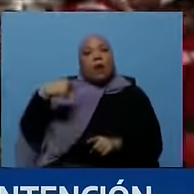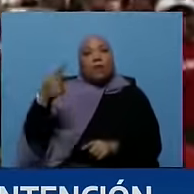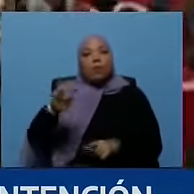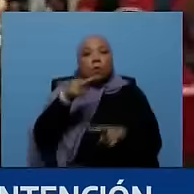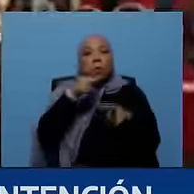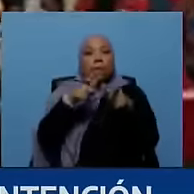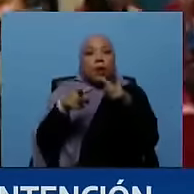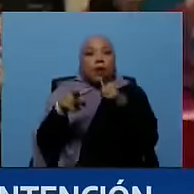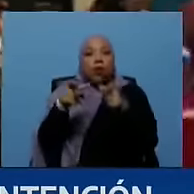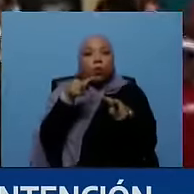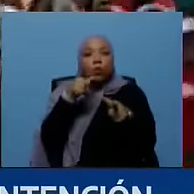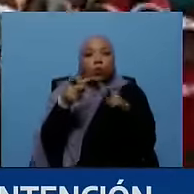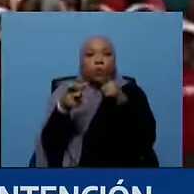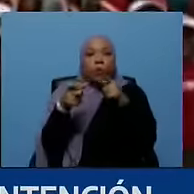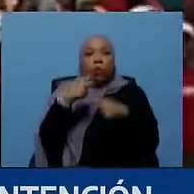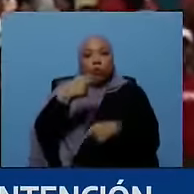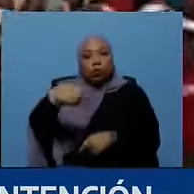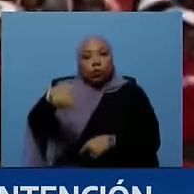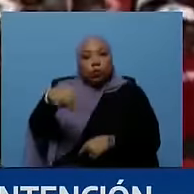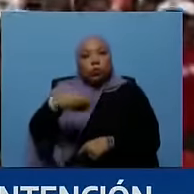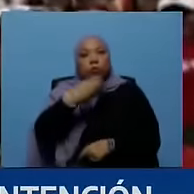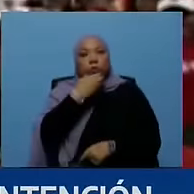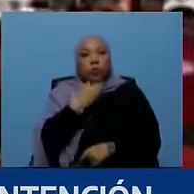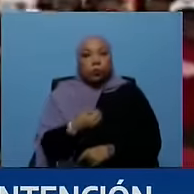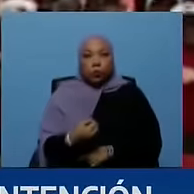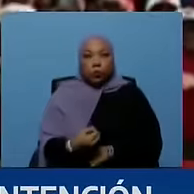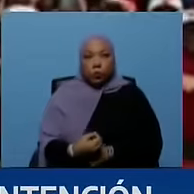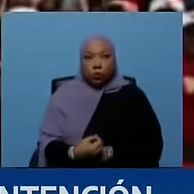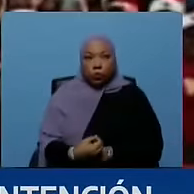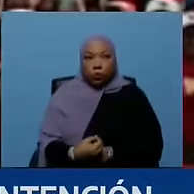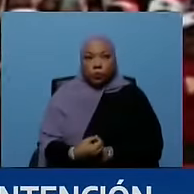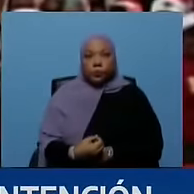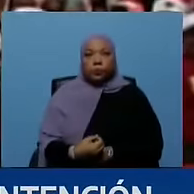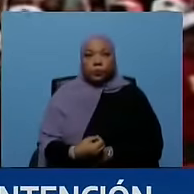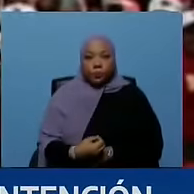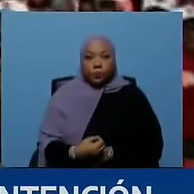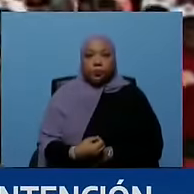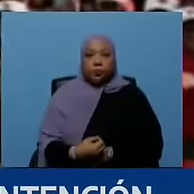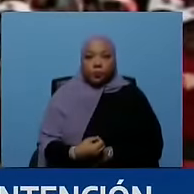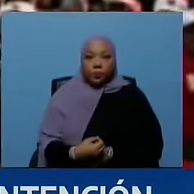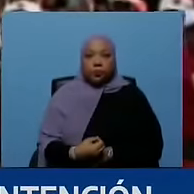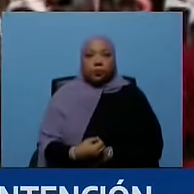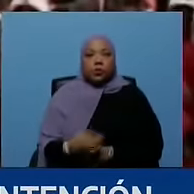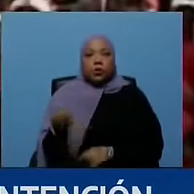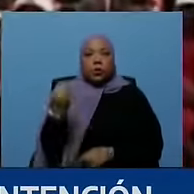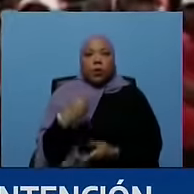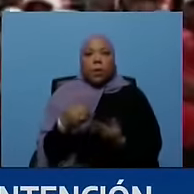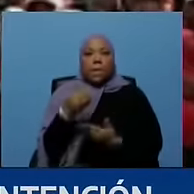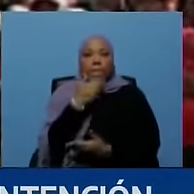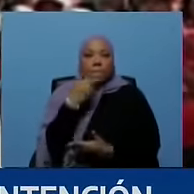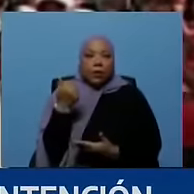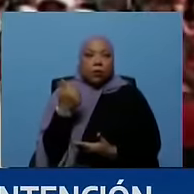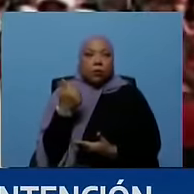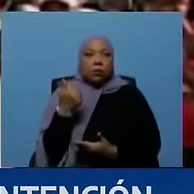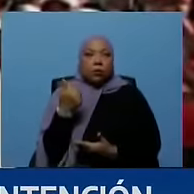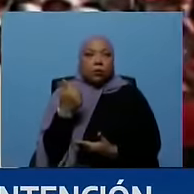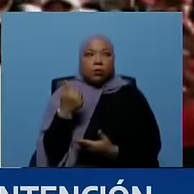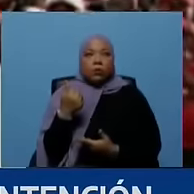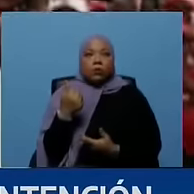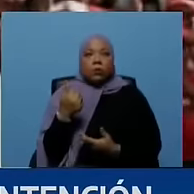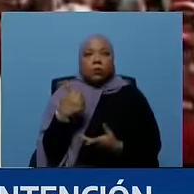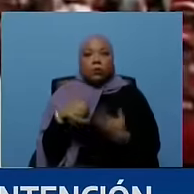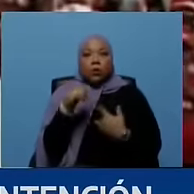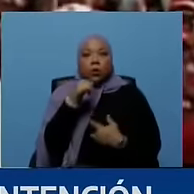consulta, noviembre, diciembre. ¿Verdad? mientras más para acá mejor, para que le dé